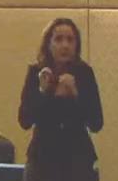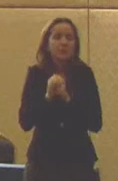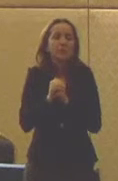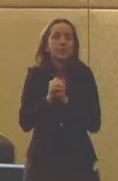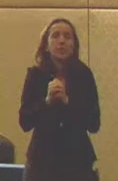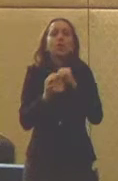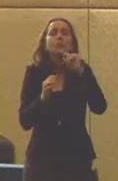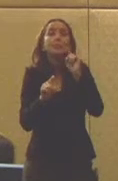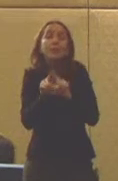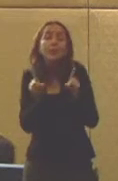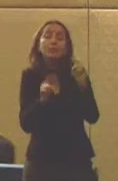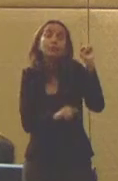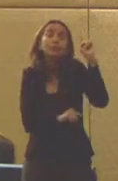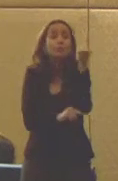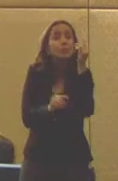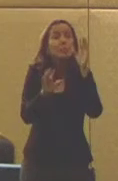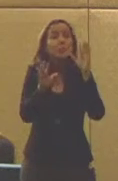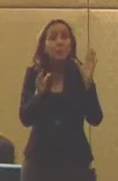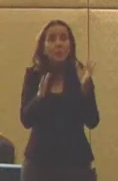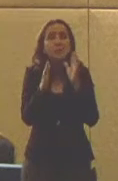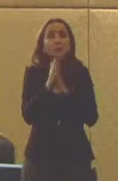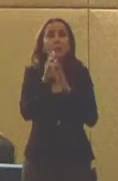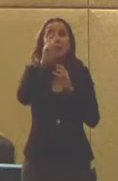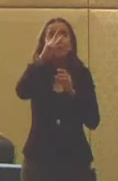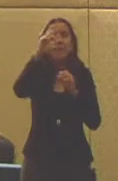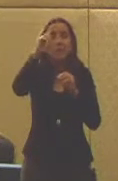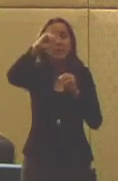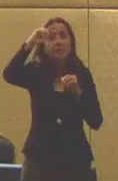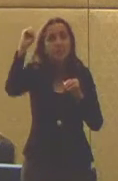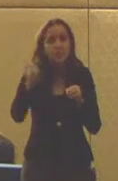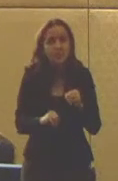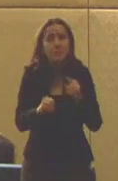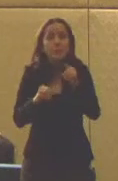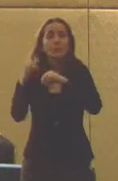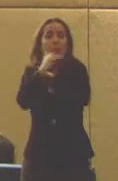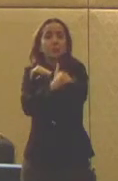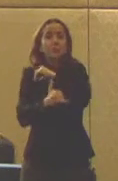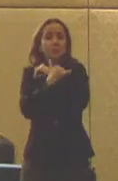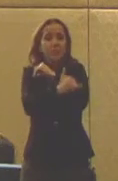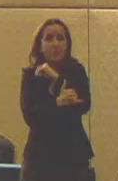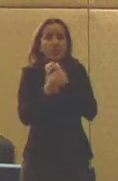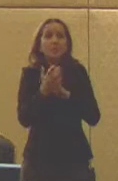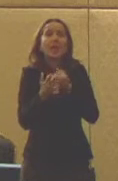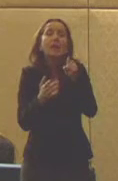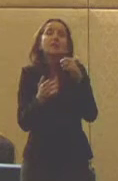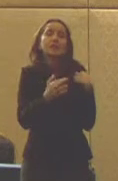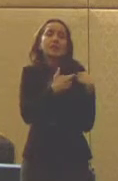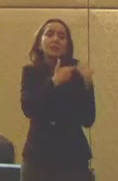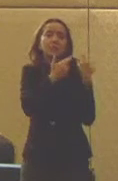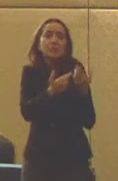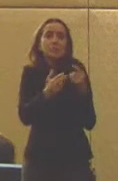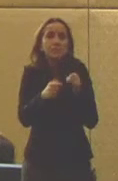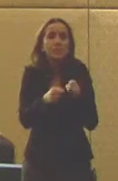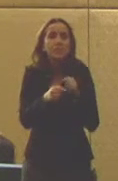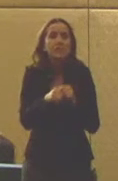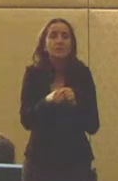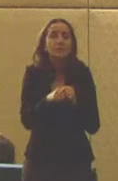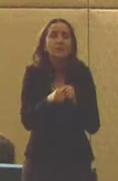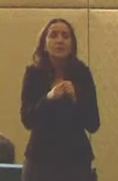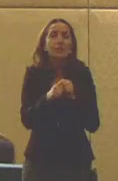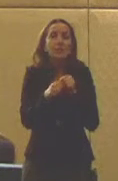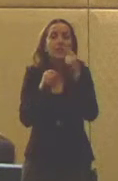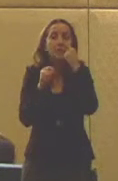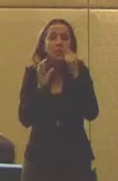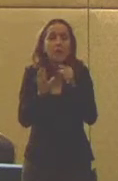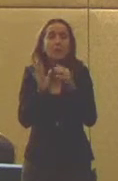solo aproximadamente también el 20% de los países tienen como obligatorio para el sector salud identificar el riesgo. O